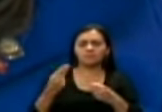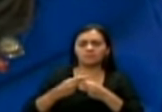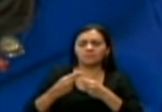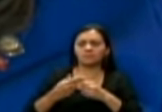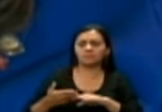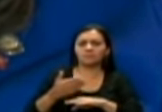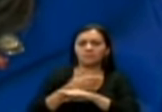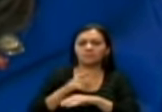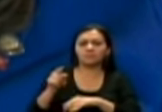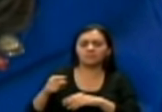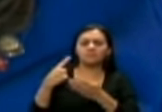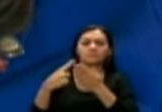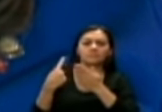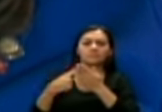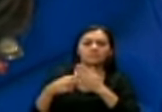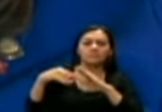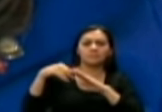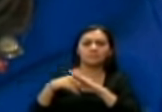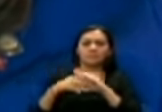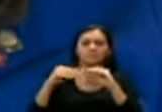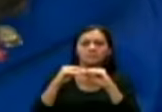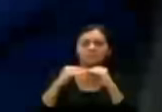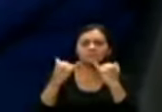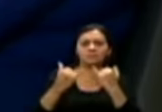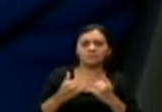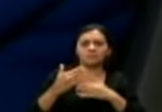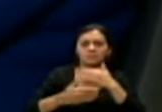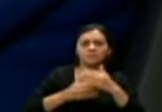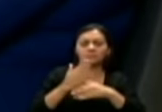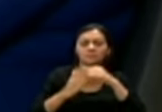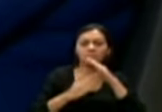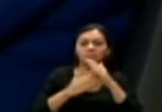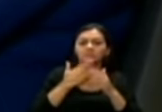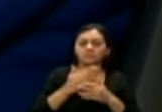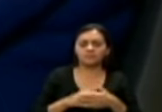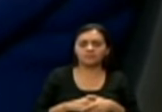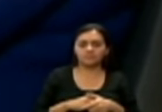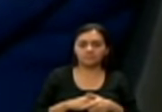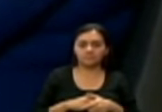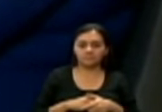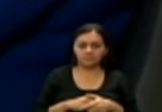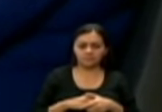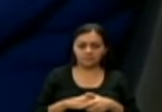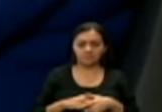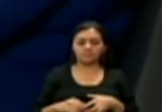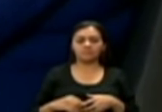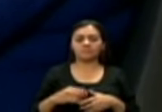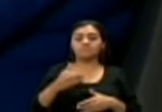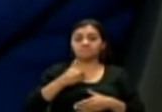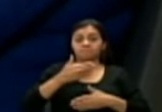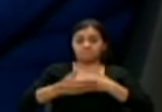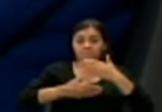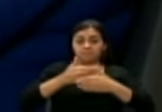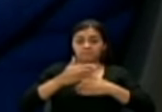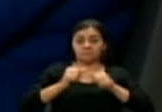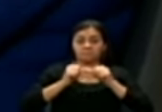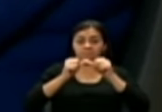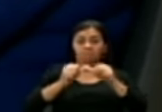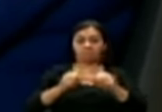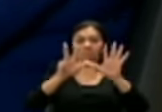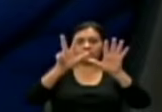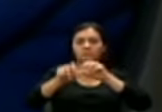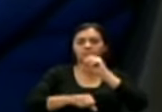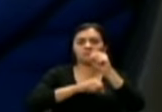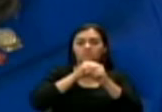en ese análisis y lo que puede ser ahora este proceso de paz? No, mira, nuestro proceso duró 8 años, 6 años